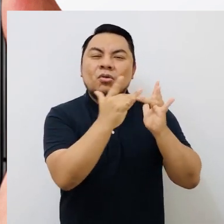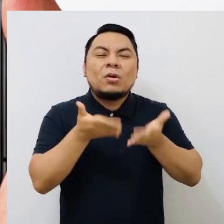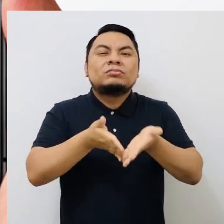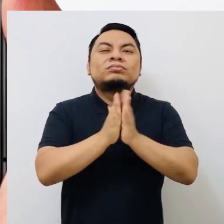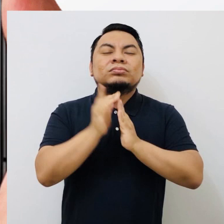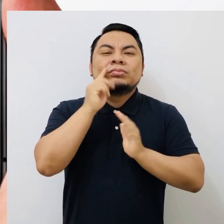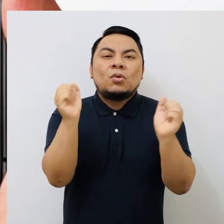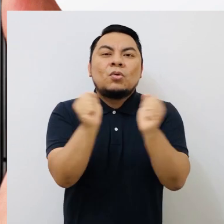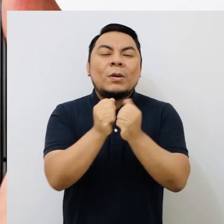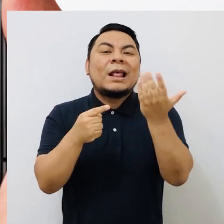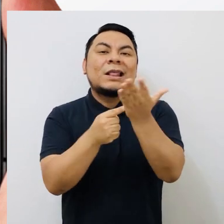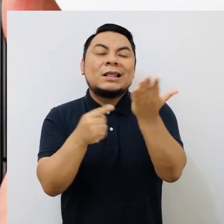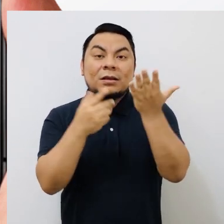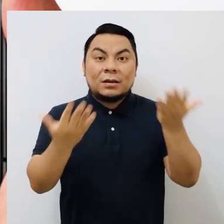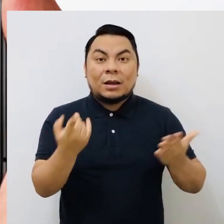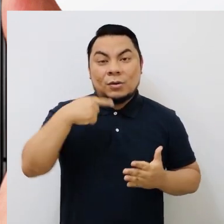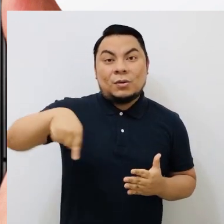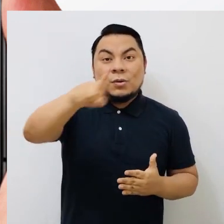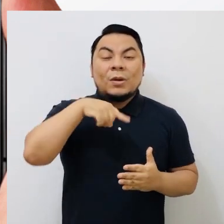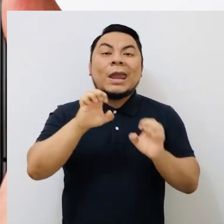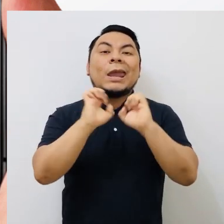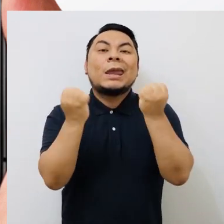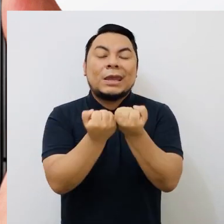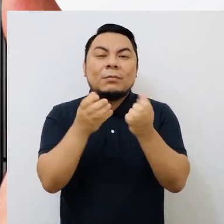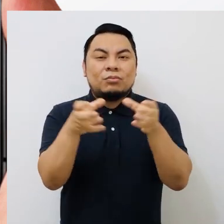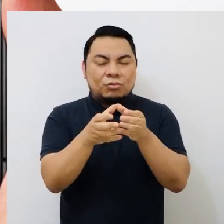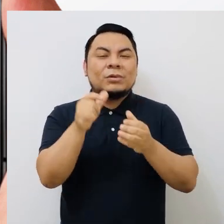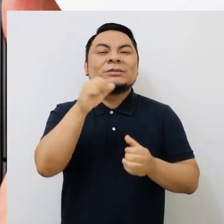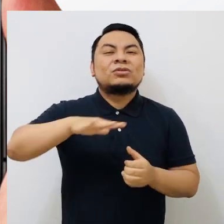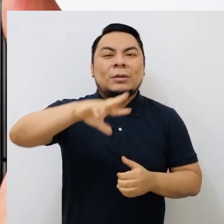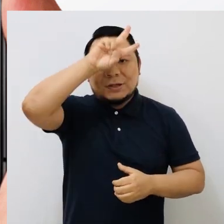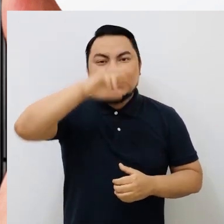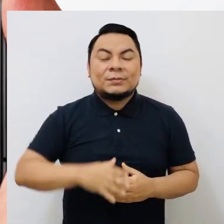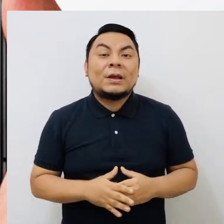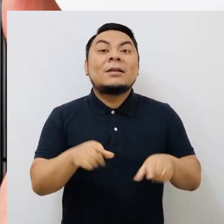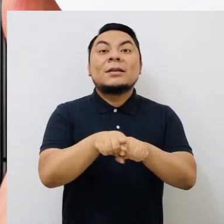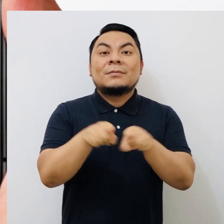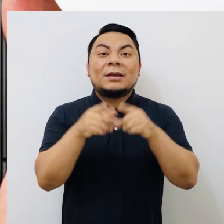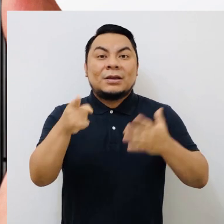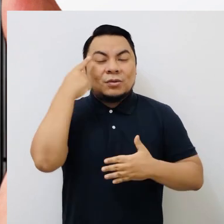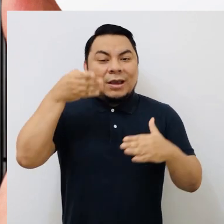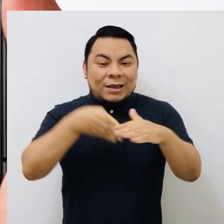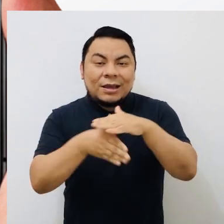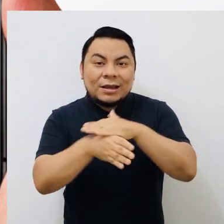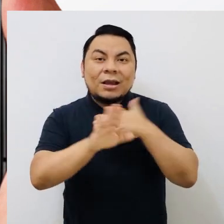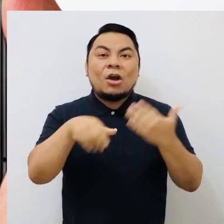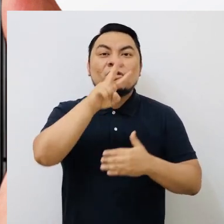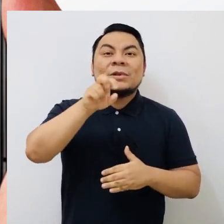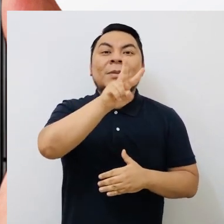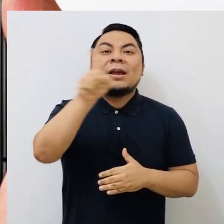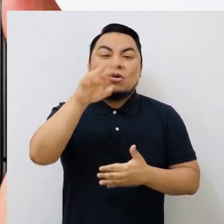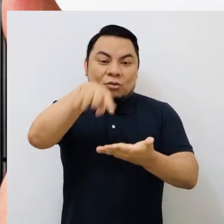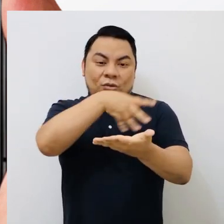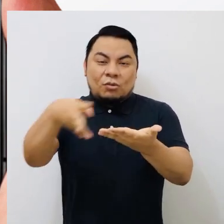técnico por parte de nuestros equipos CONECTAMEF a nivel nacional. Además, ten acceso al calendario 2021 del